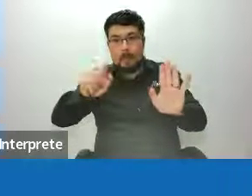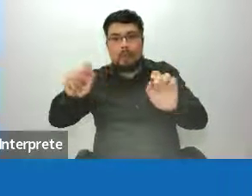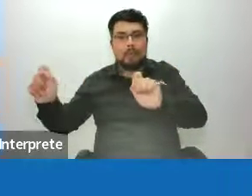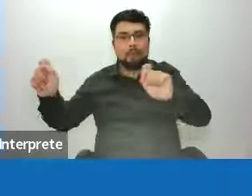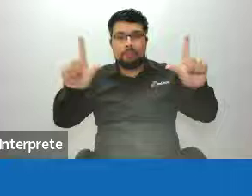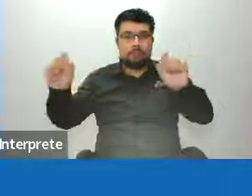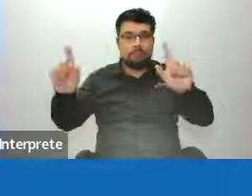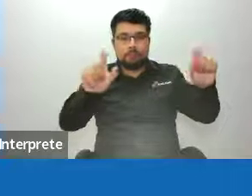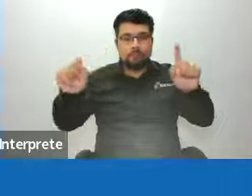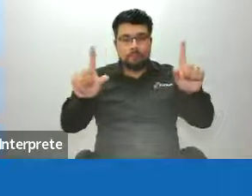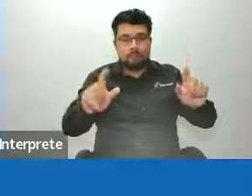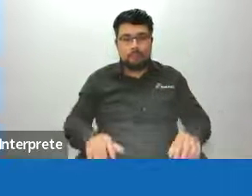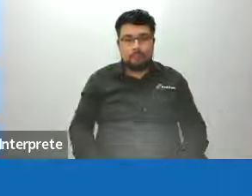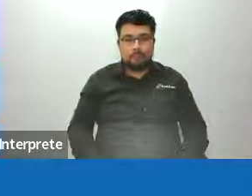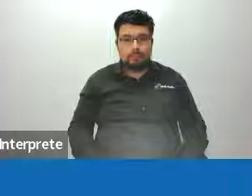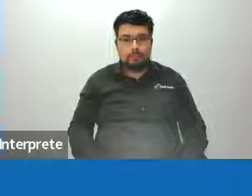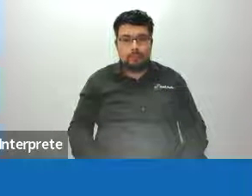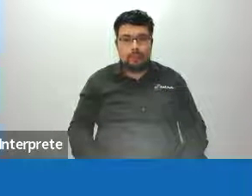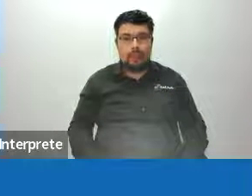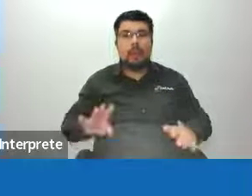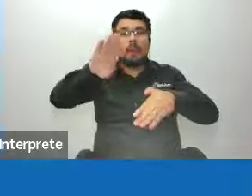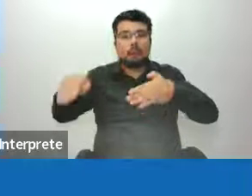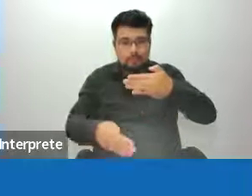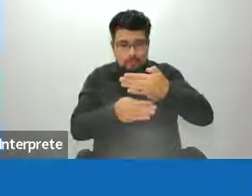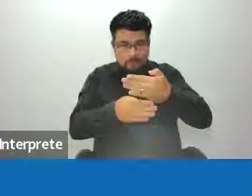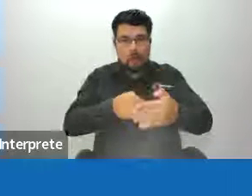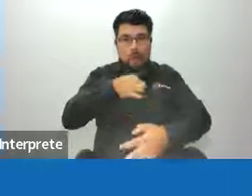para ir apoyando lo que vamos a ir compartiendo.